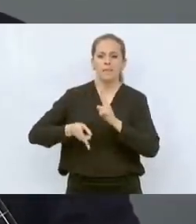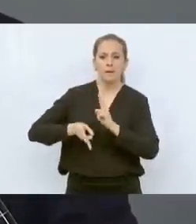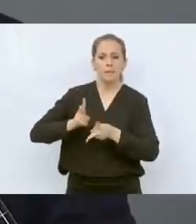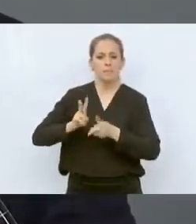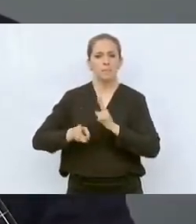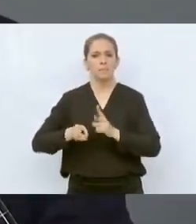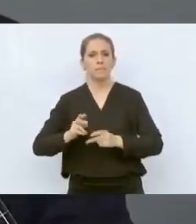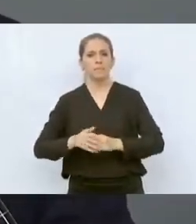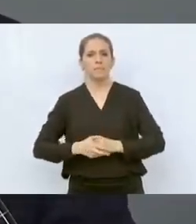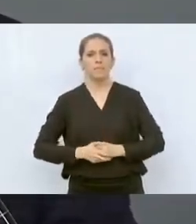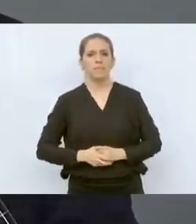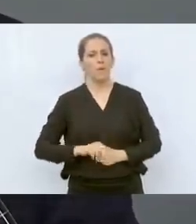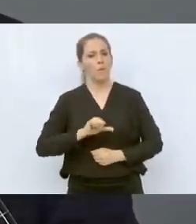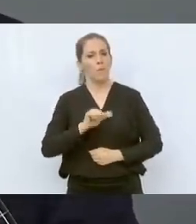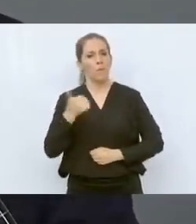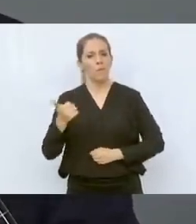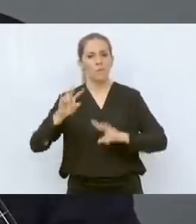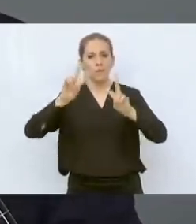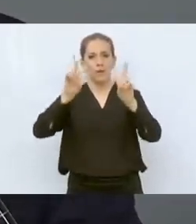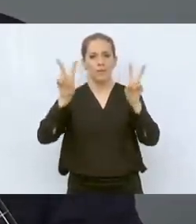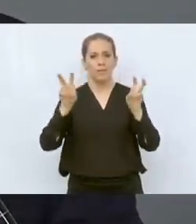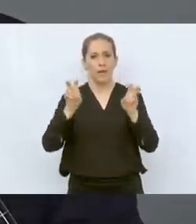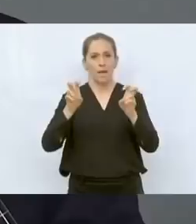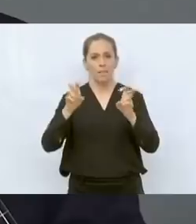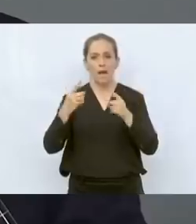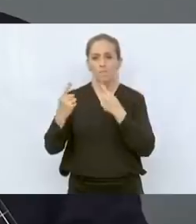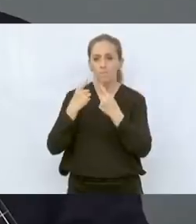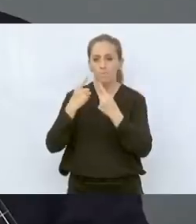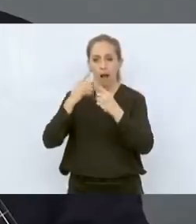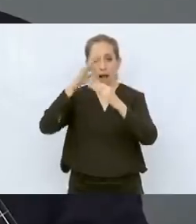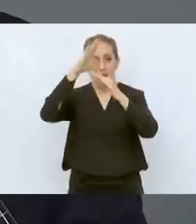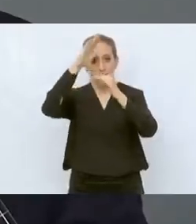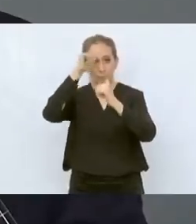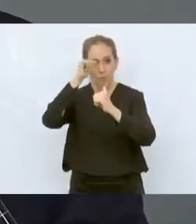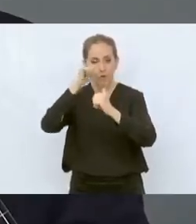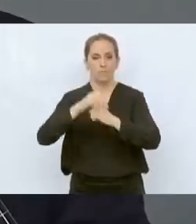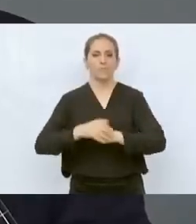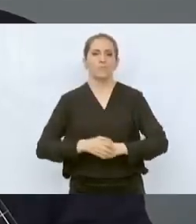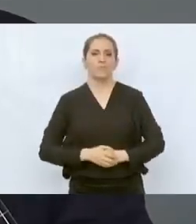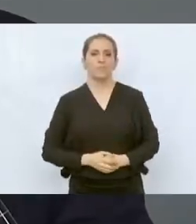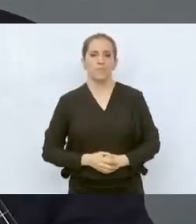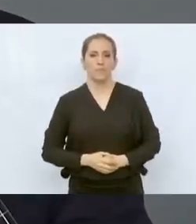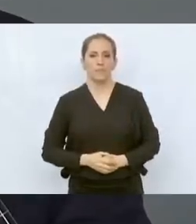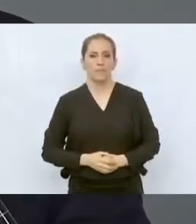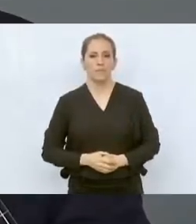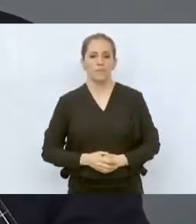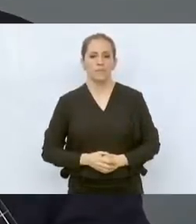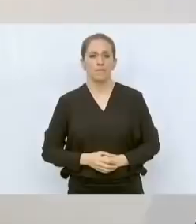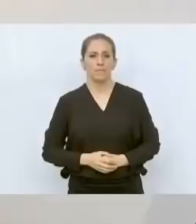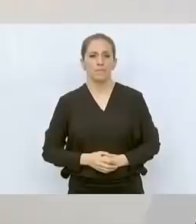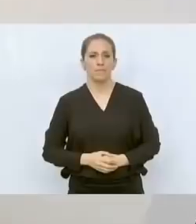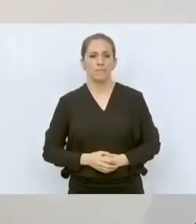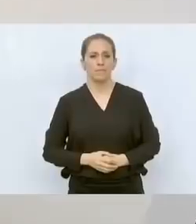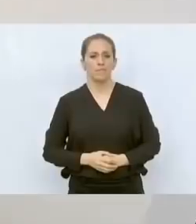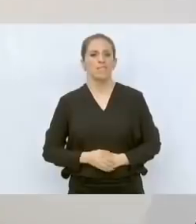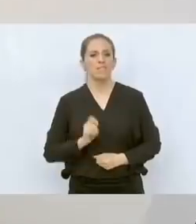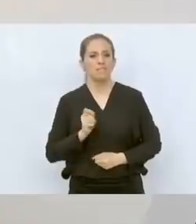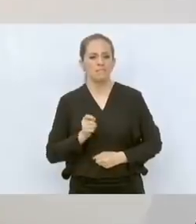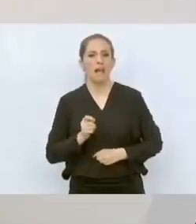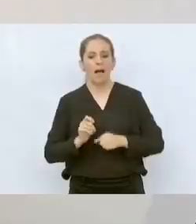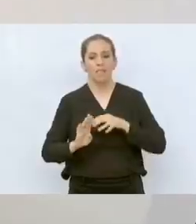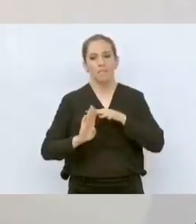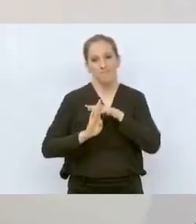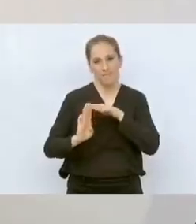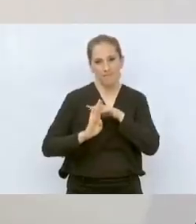otro tema en el que coincidimos, relacionado con la migración. Los